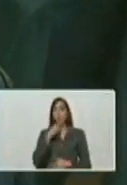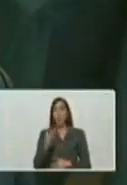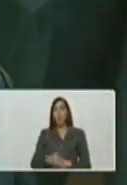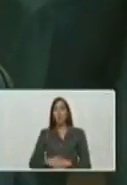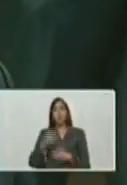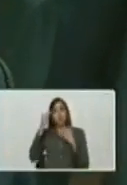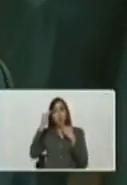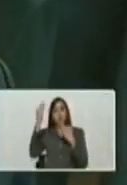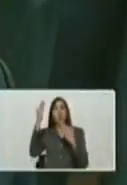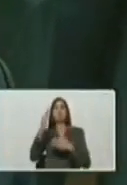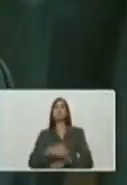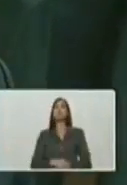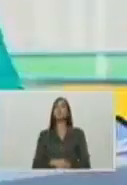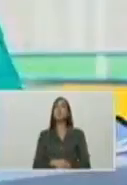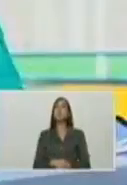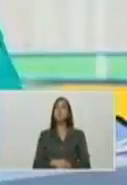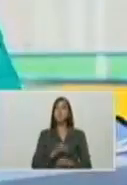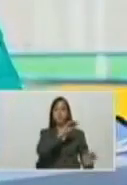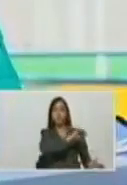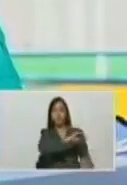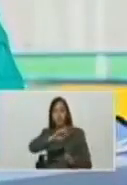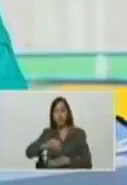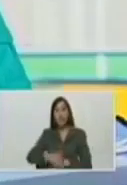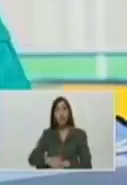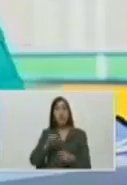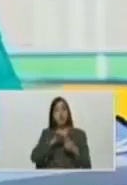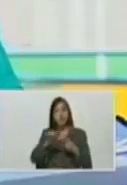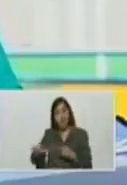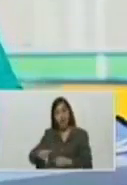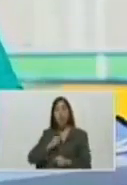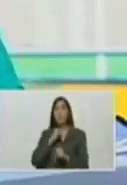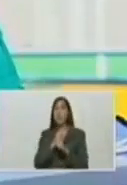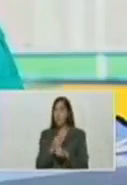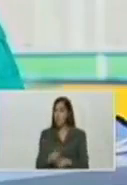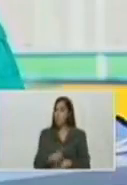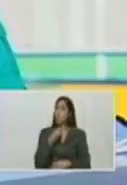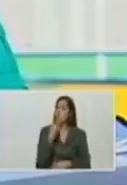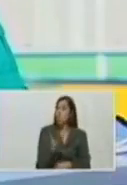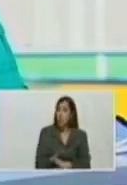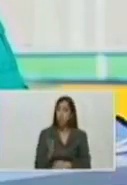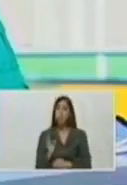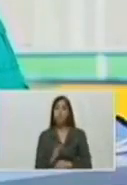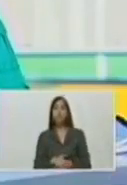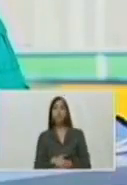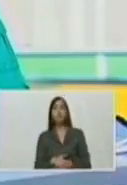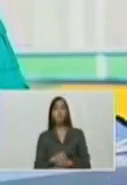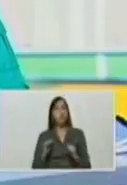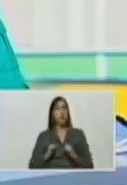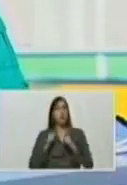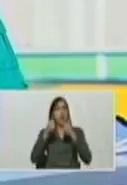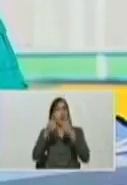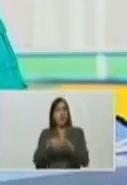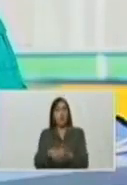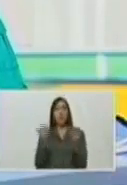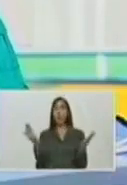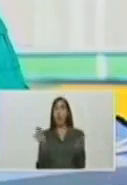saludo. Esta semana ha sido intensa y buena. Esta semana empezamos las